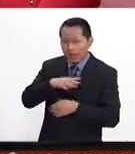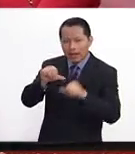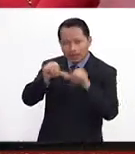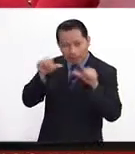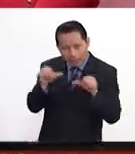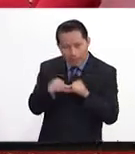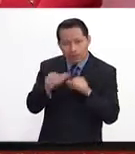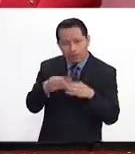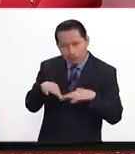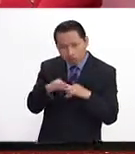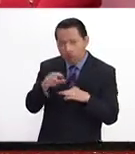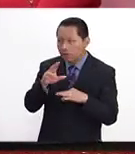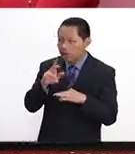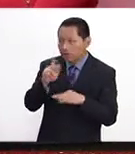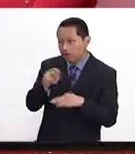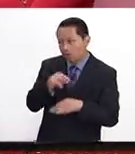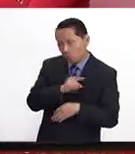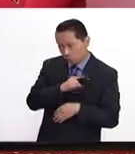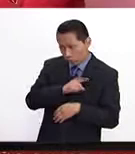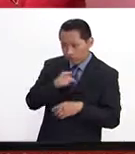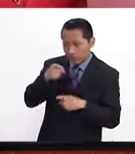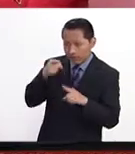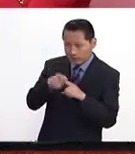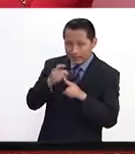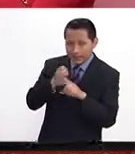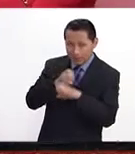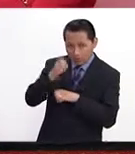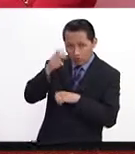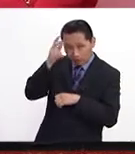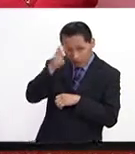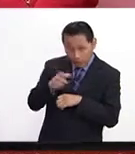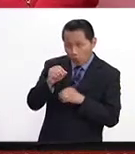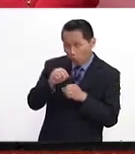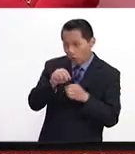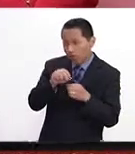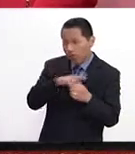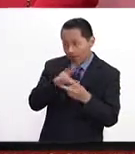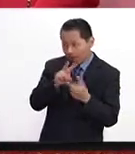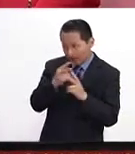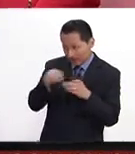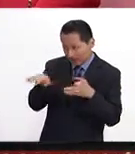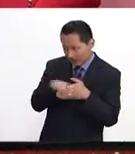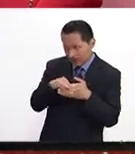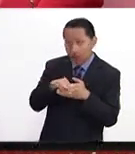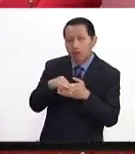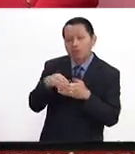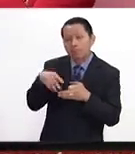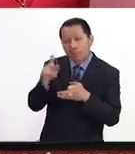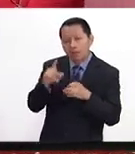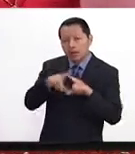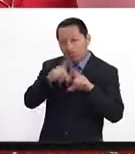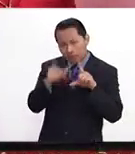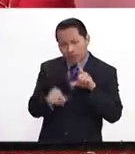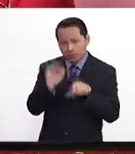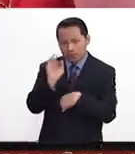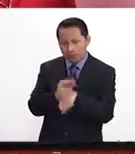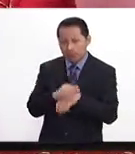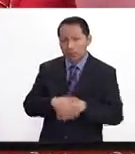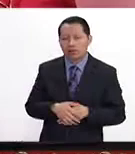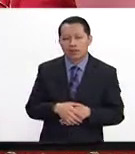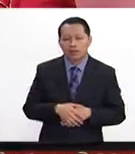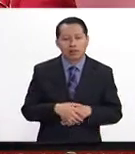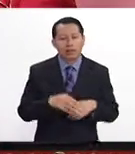muy estratégicas no solamente diría yo para el estado de hidalgo y para los estados comprobados sino para el país claro